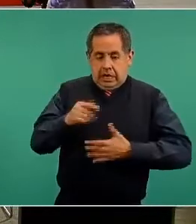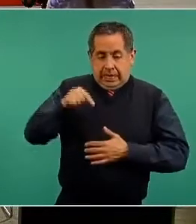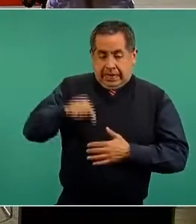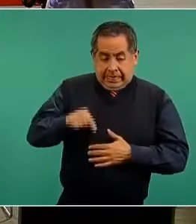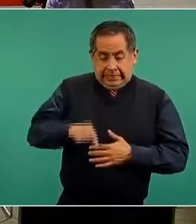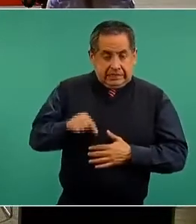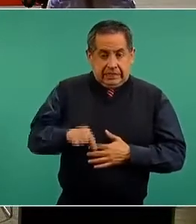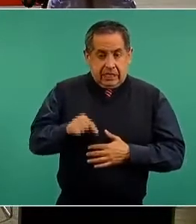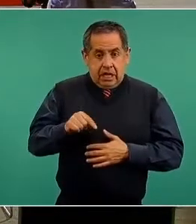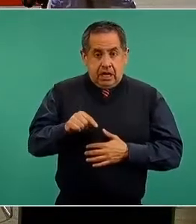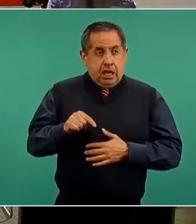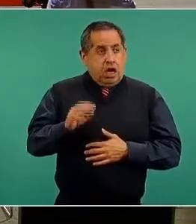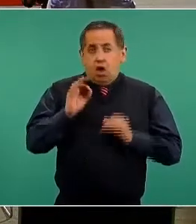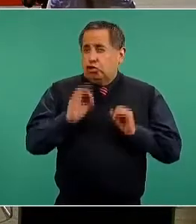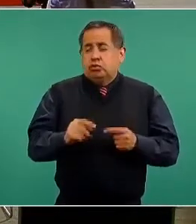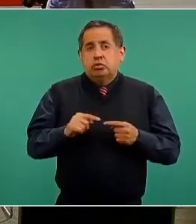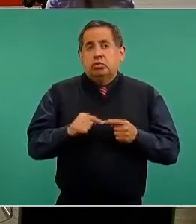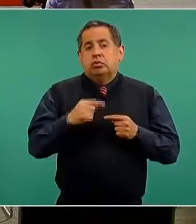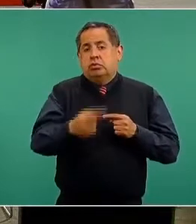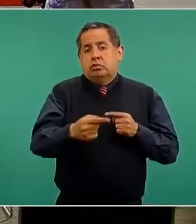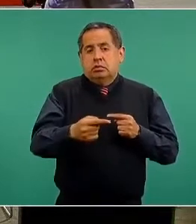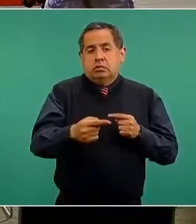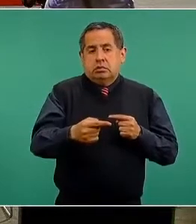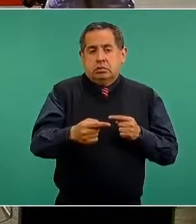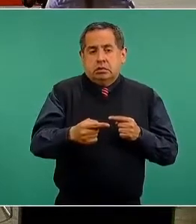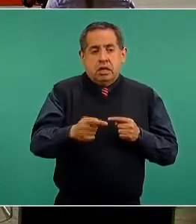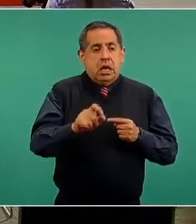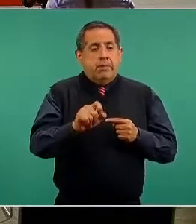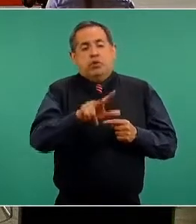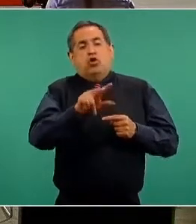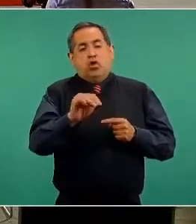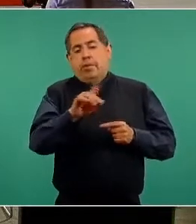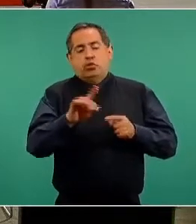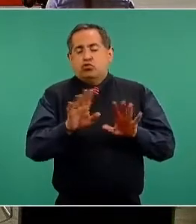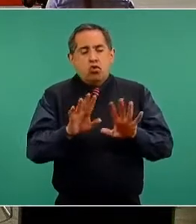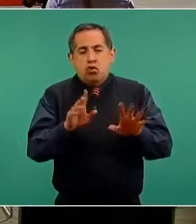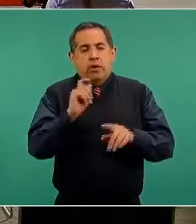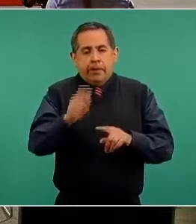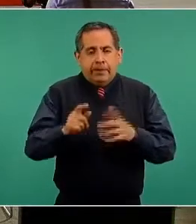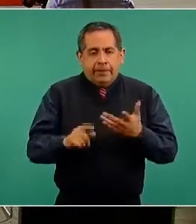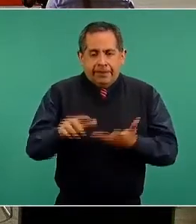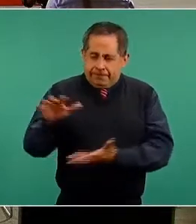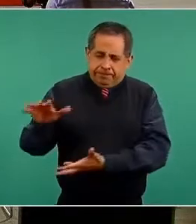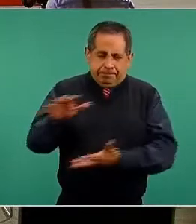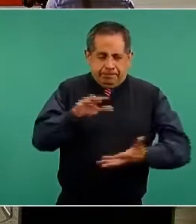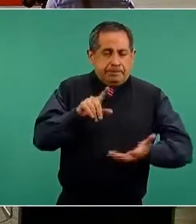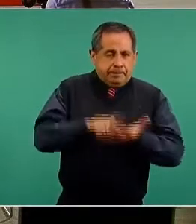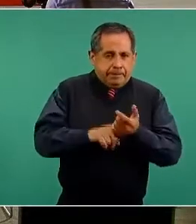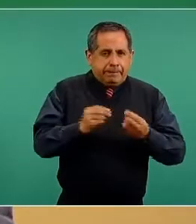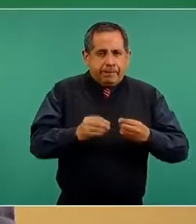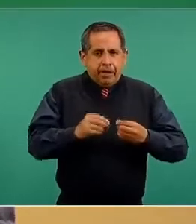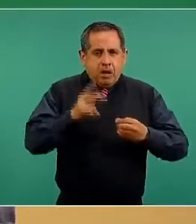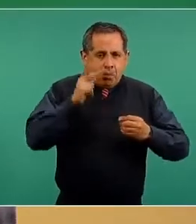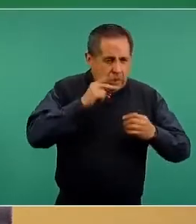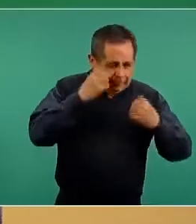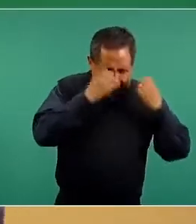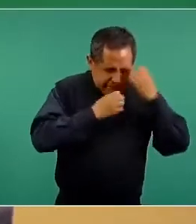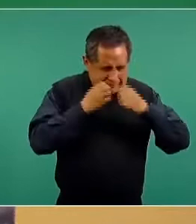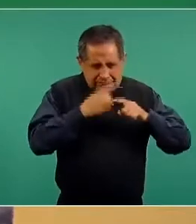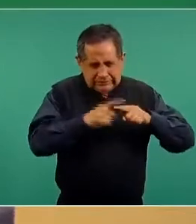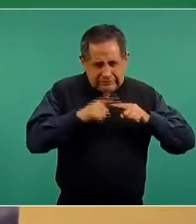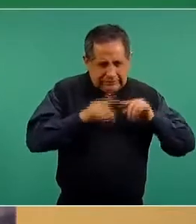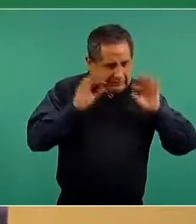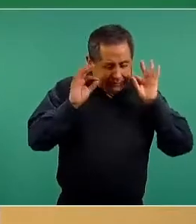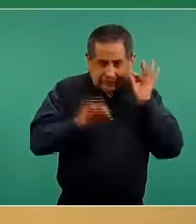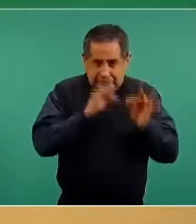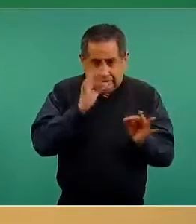es la que veremos el 28 de marzo. Esto mucho son también para las pruebas técnicas